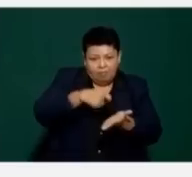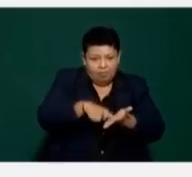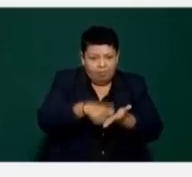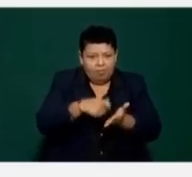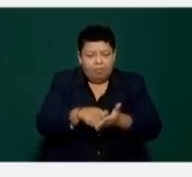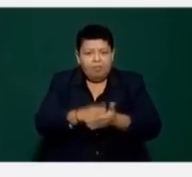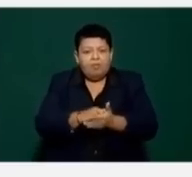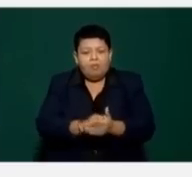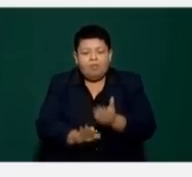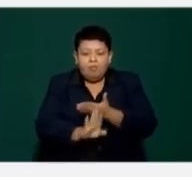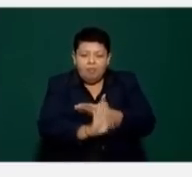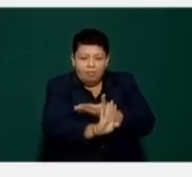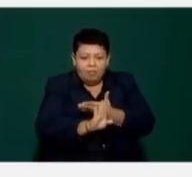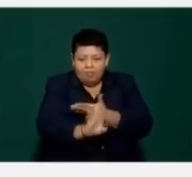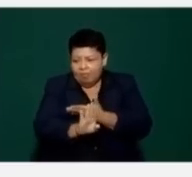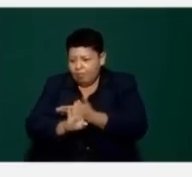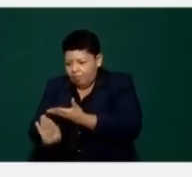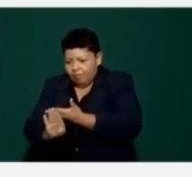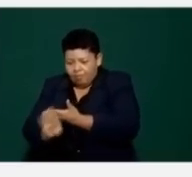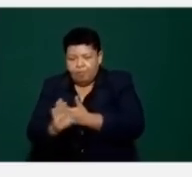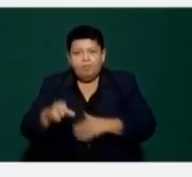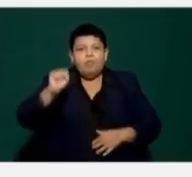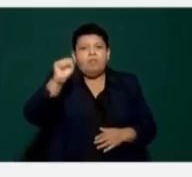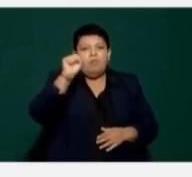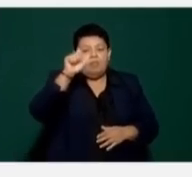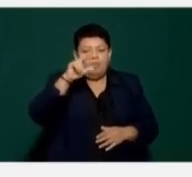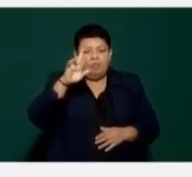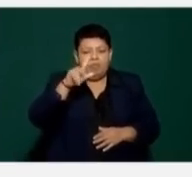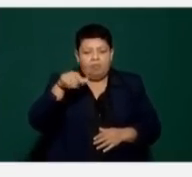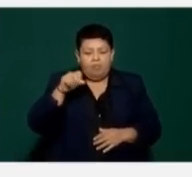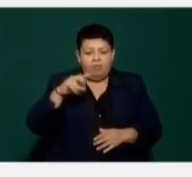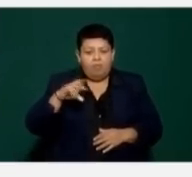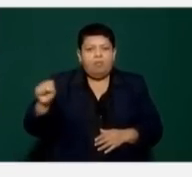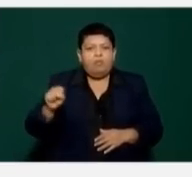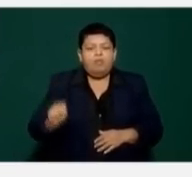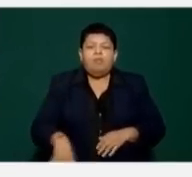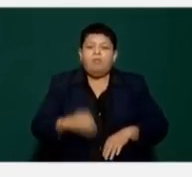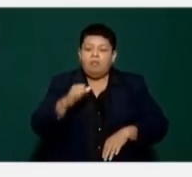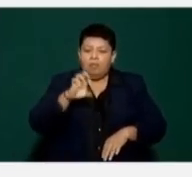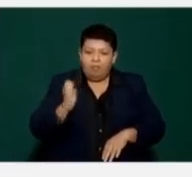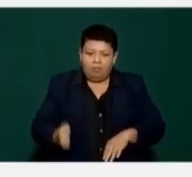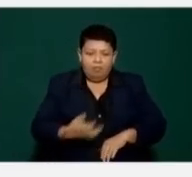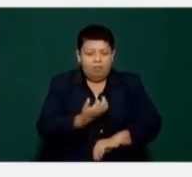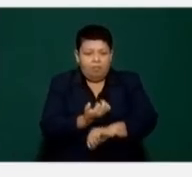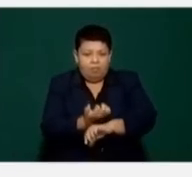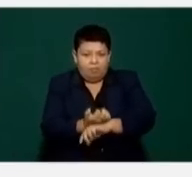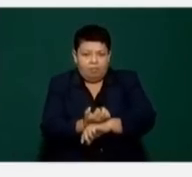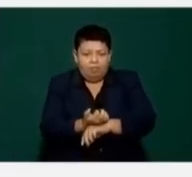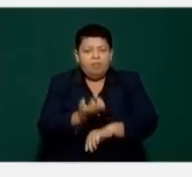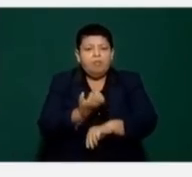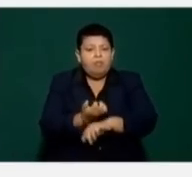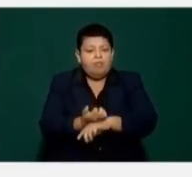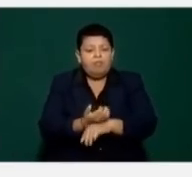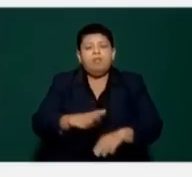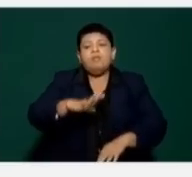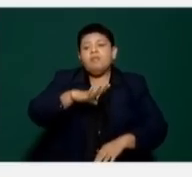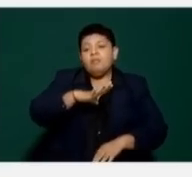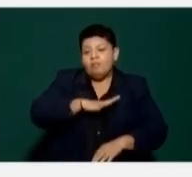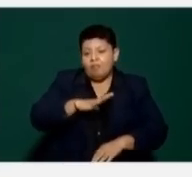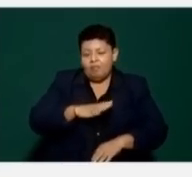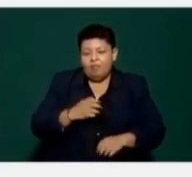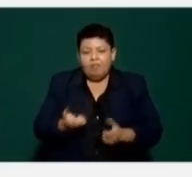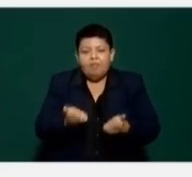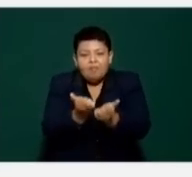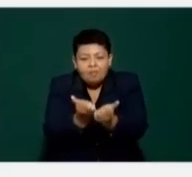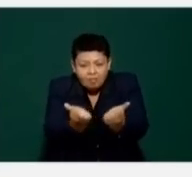problema del sargazo, pero ya teniendo un inventario el Estado. El Estado va a tener ya su propio equipo,